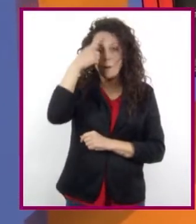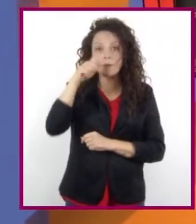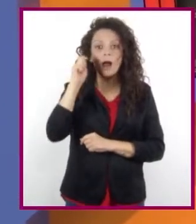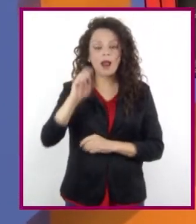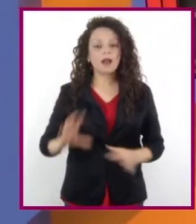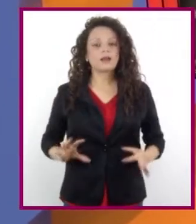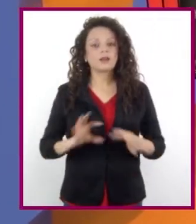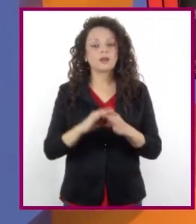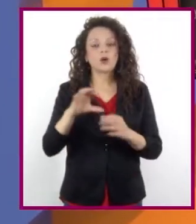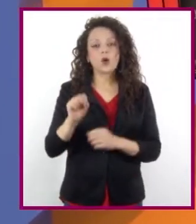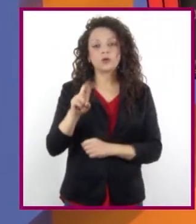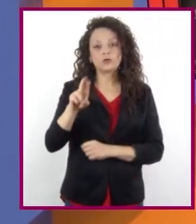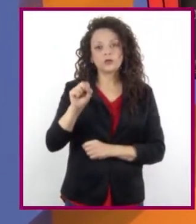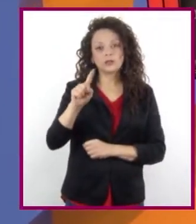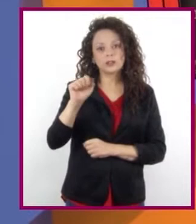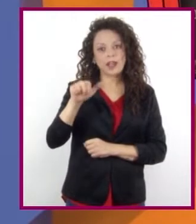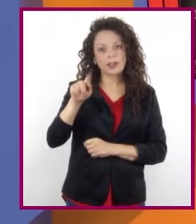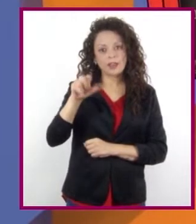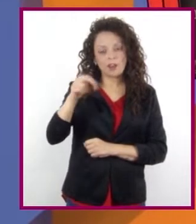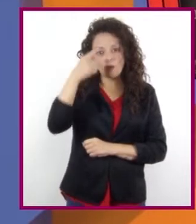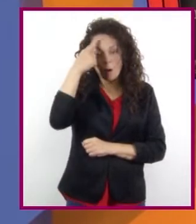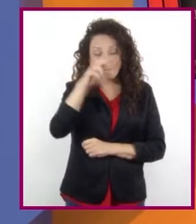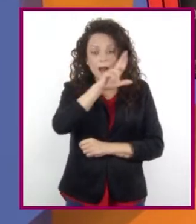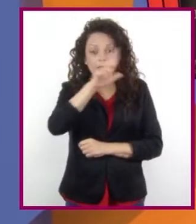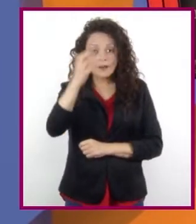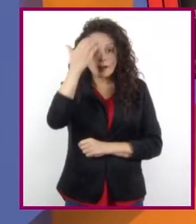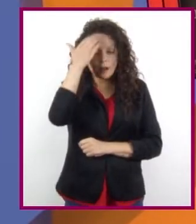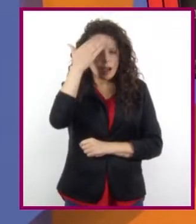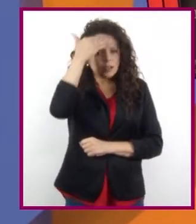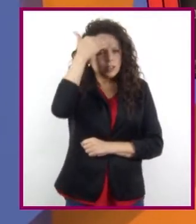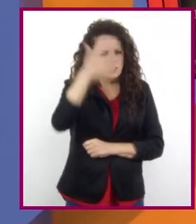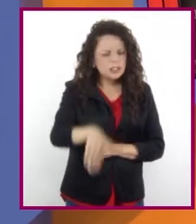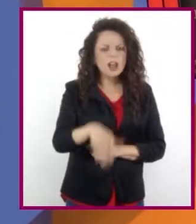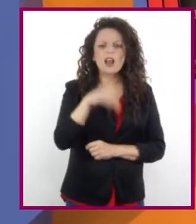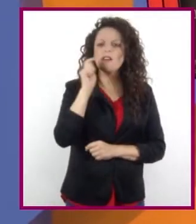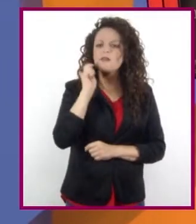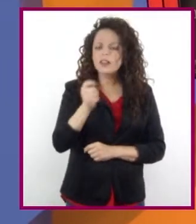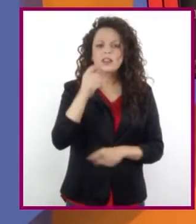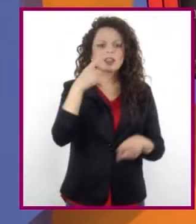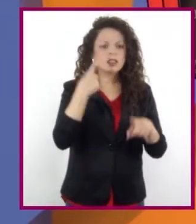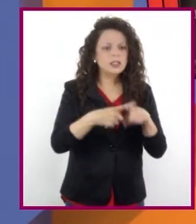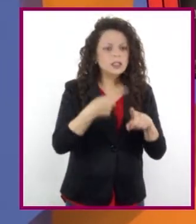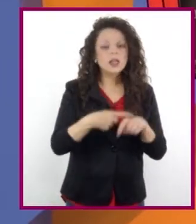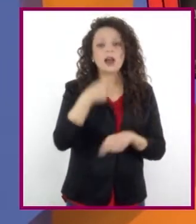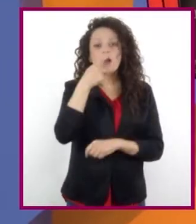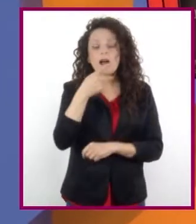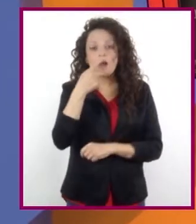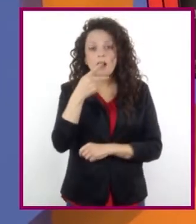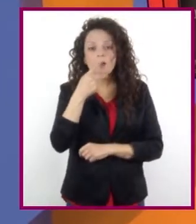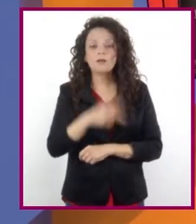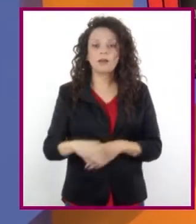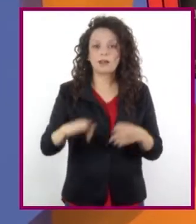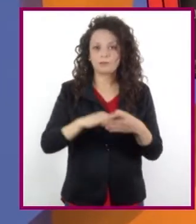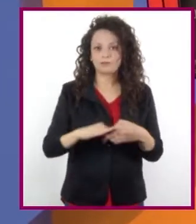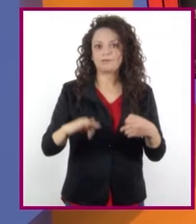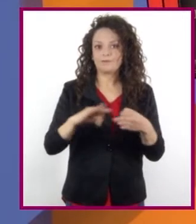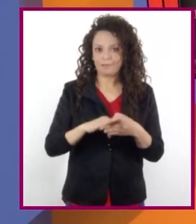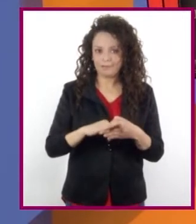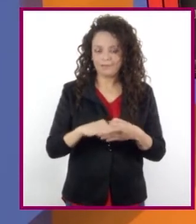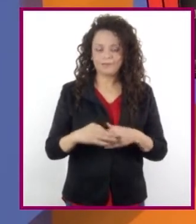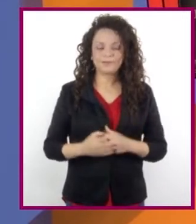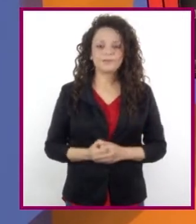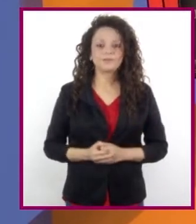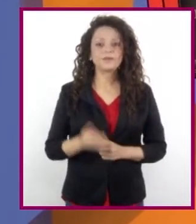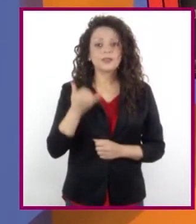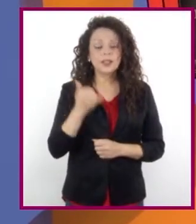sustantivos, que sirven para reconocer de qué o de quién se habla en cada momento. También observaremos